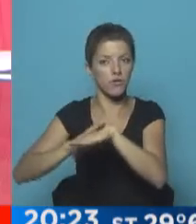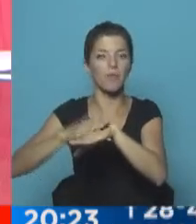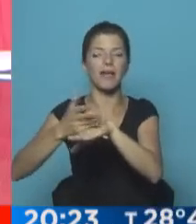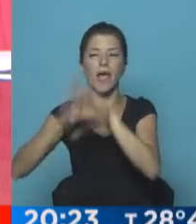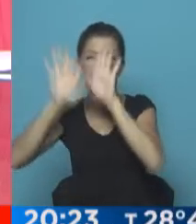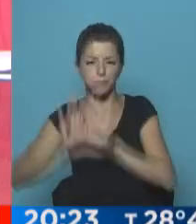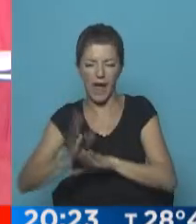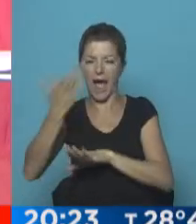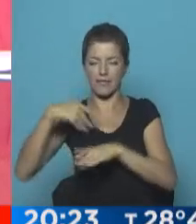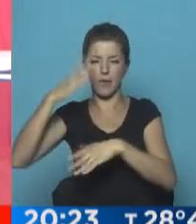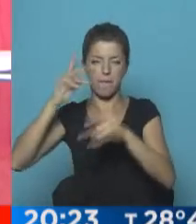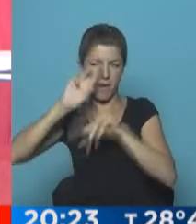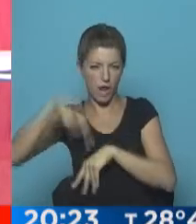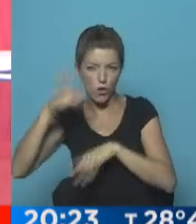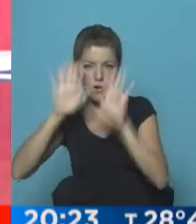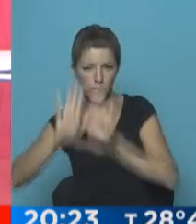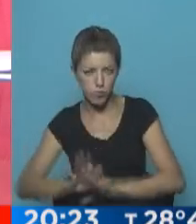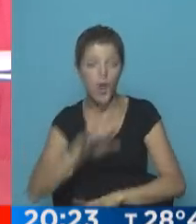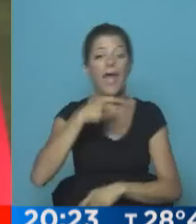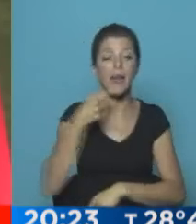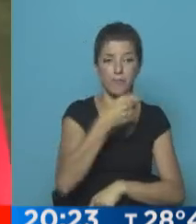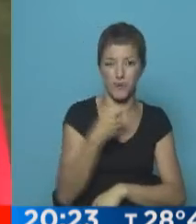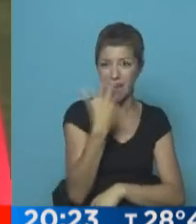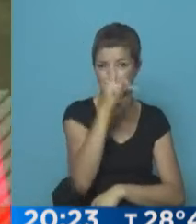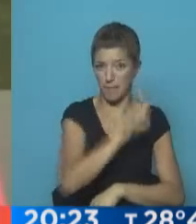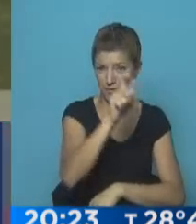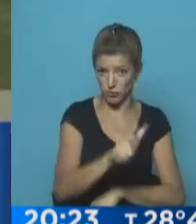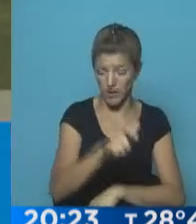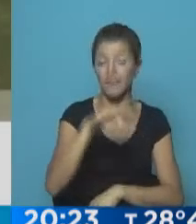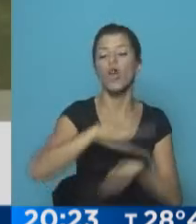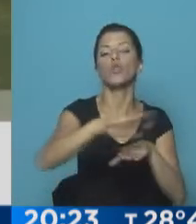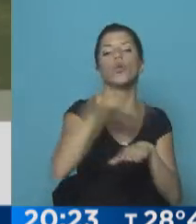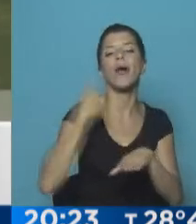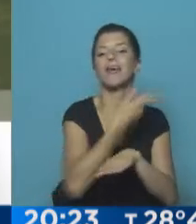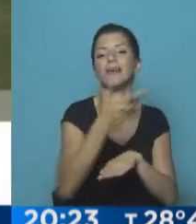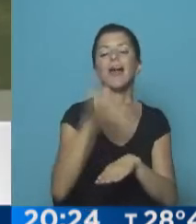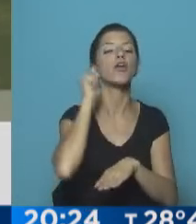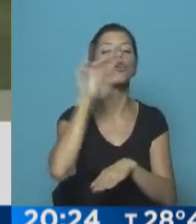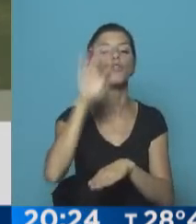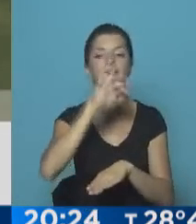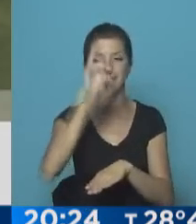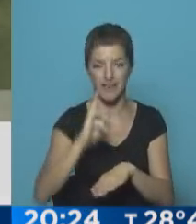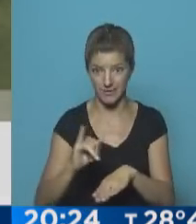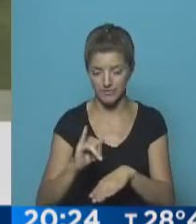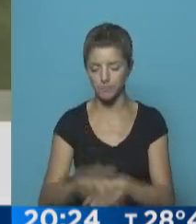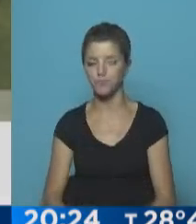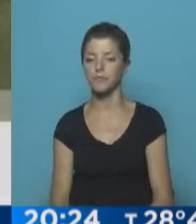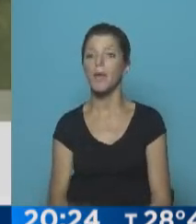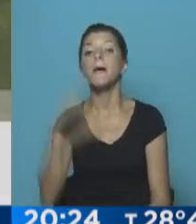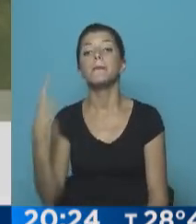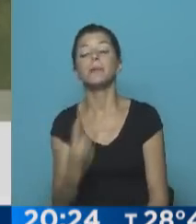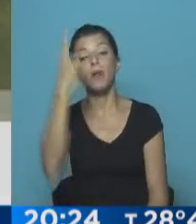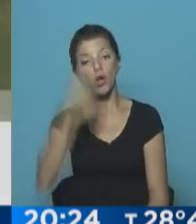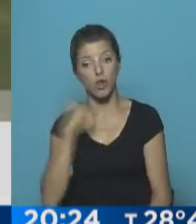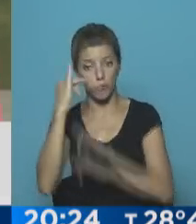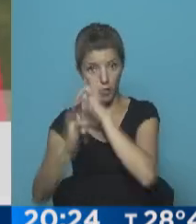triple crimen de General Rodríguez. Primero, por supuesto, expresar mi satisfacción de que estas tres personas